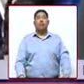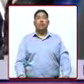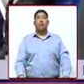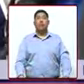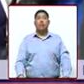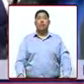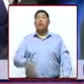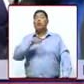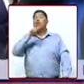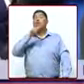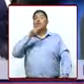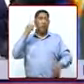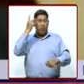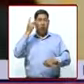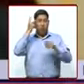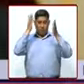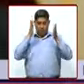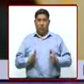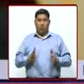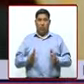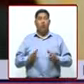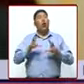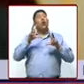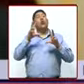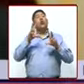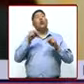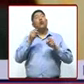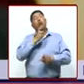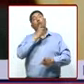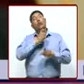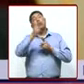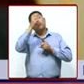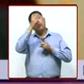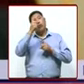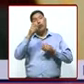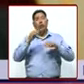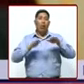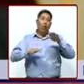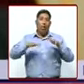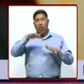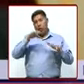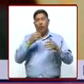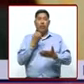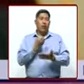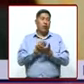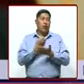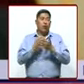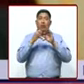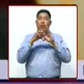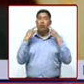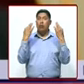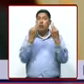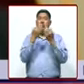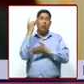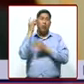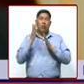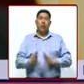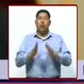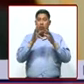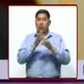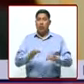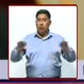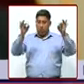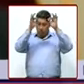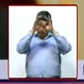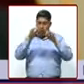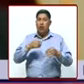Para que los actores políticos no vuelvan a afectar la estabilidad y la economía de las familias bolivianas, es